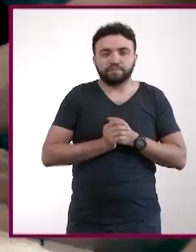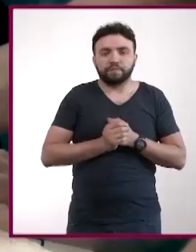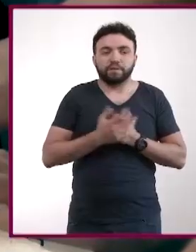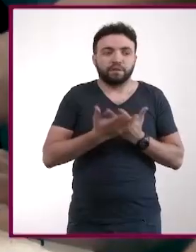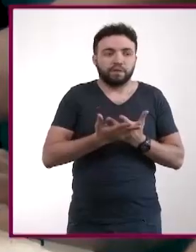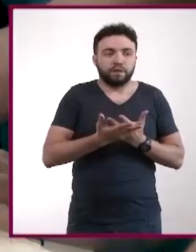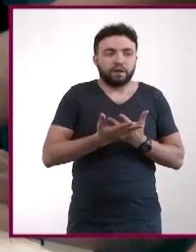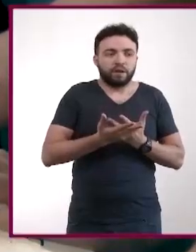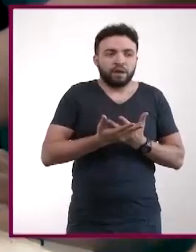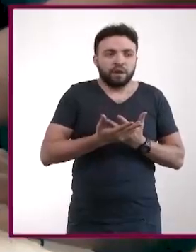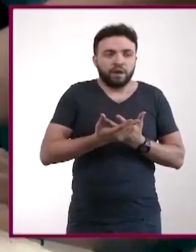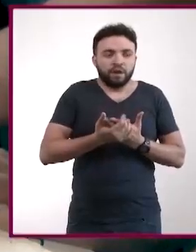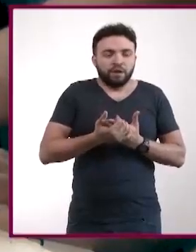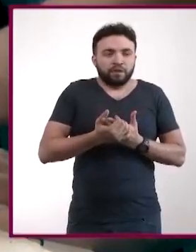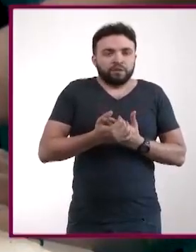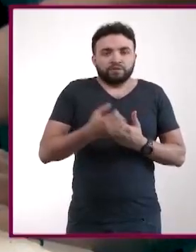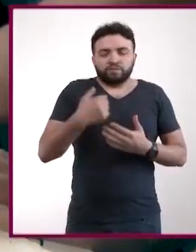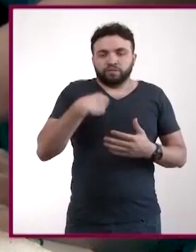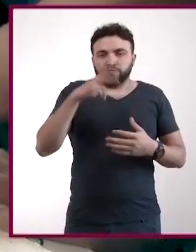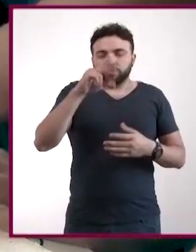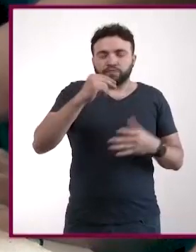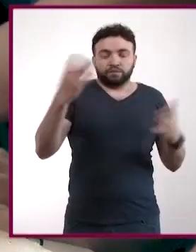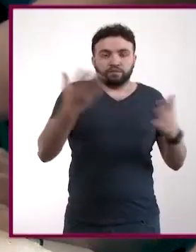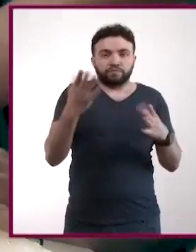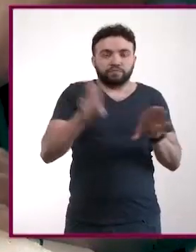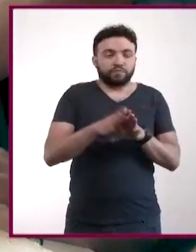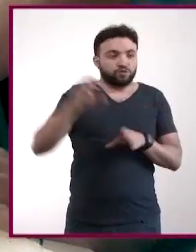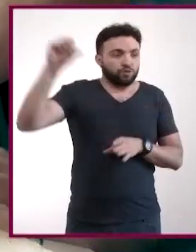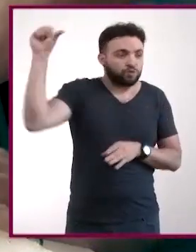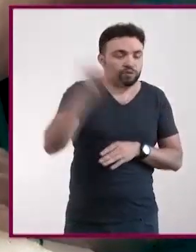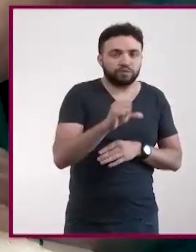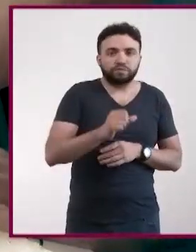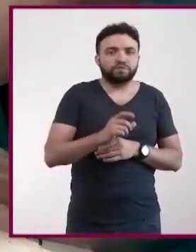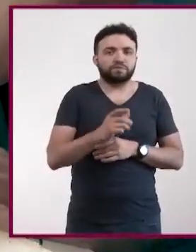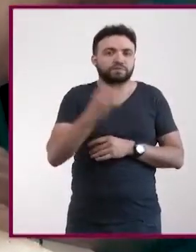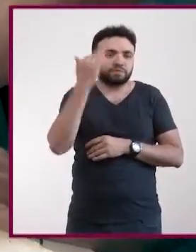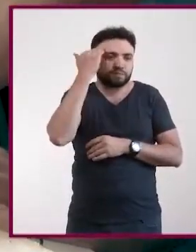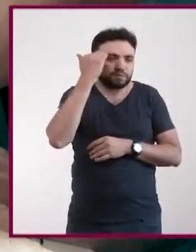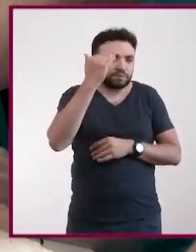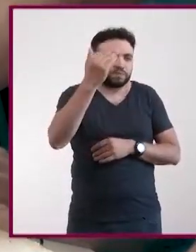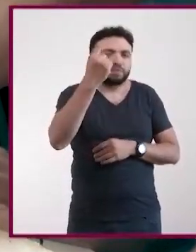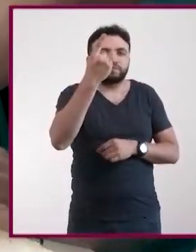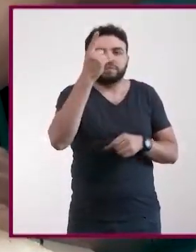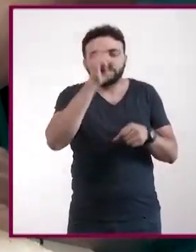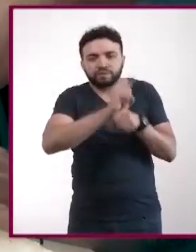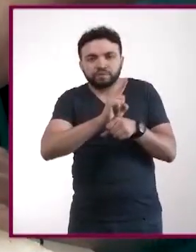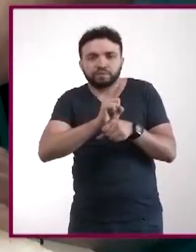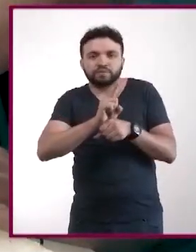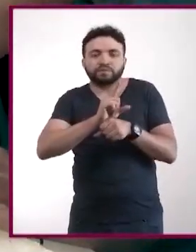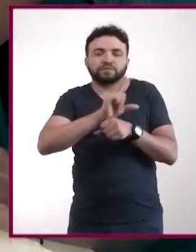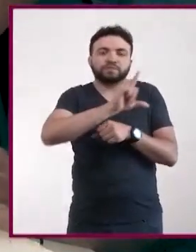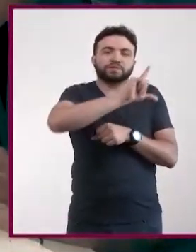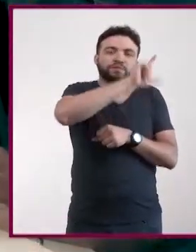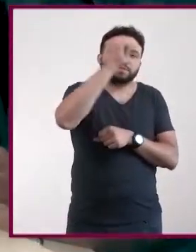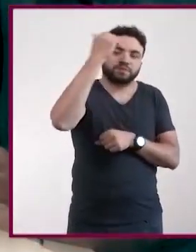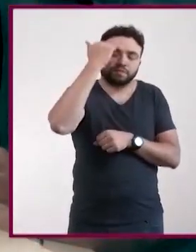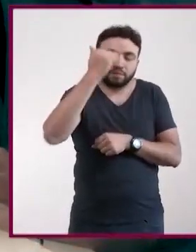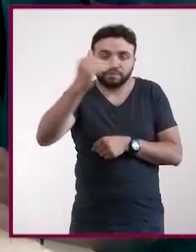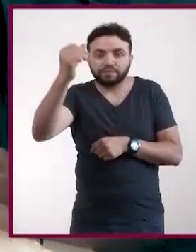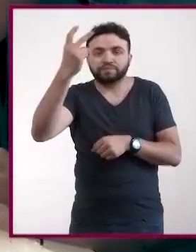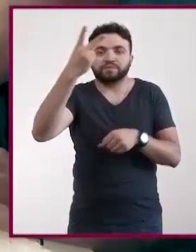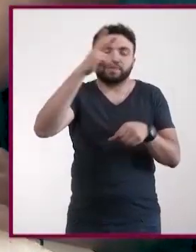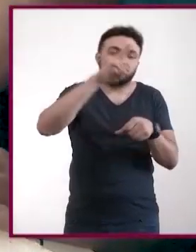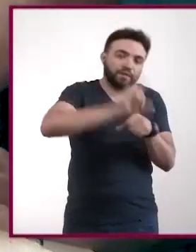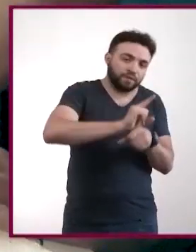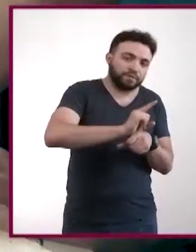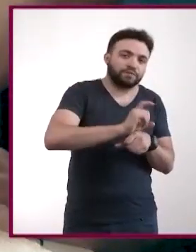Y te digo, no lo hice de golpe, digamos, sino que lo empecé un día y luego quizá a los dos días o